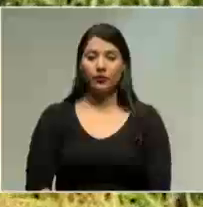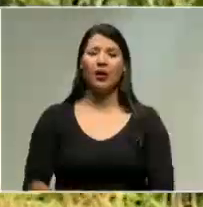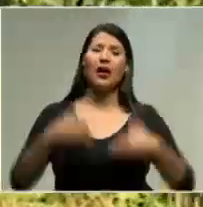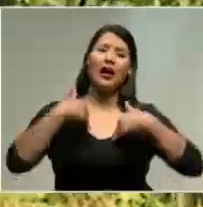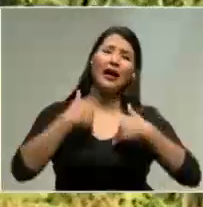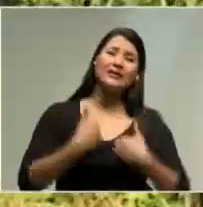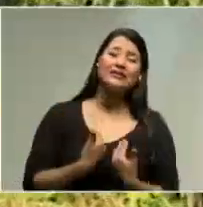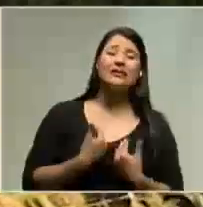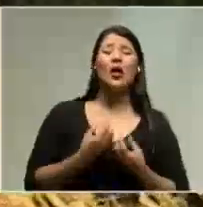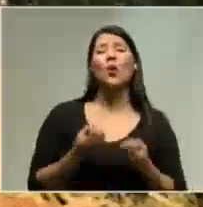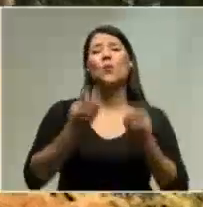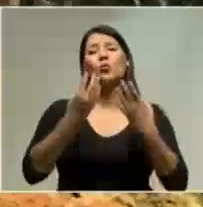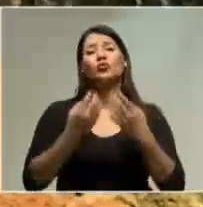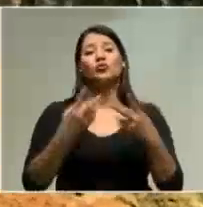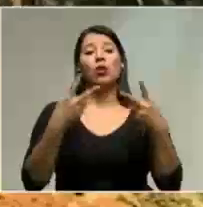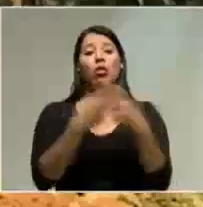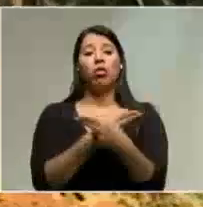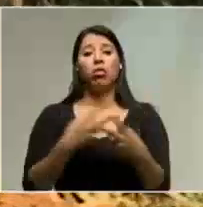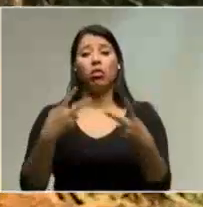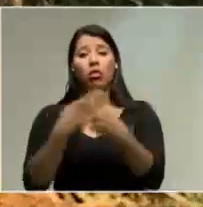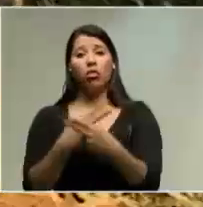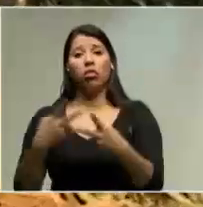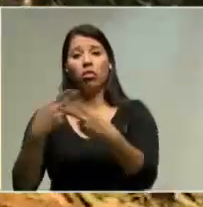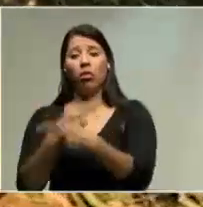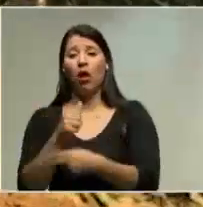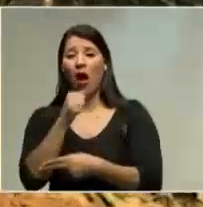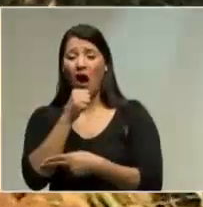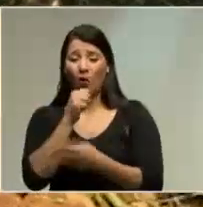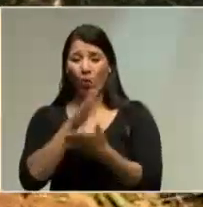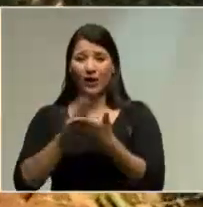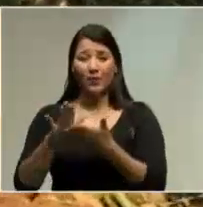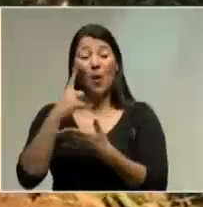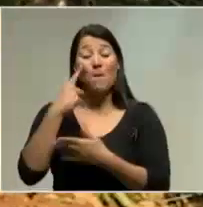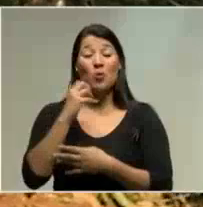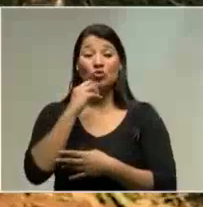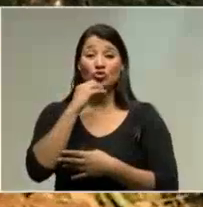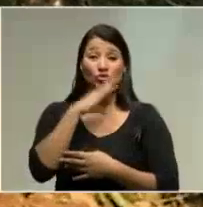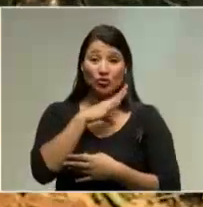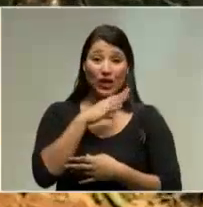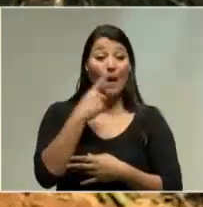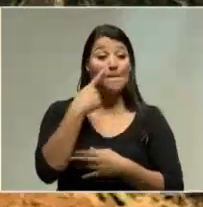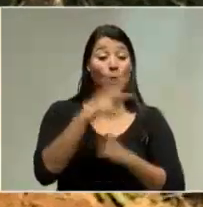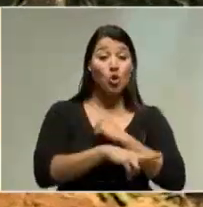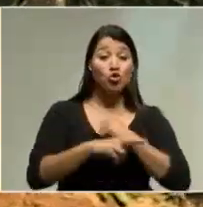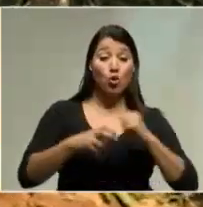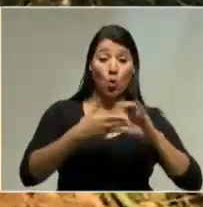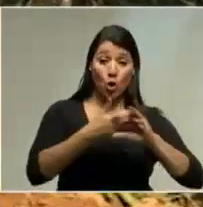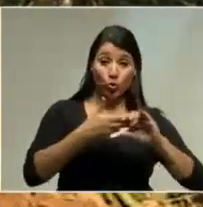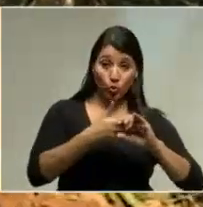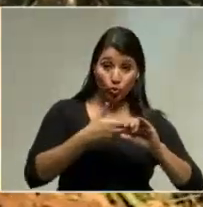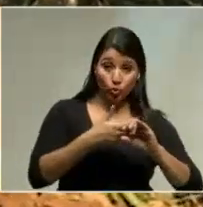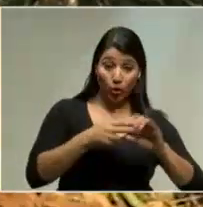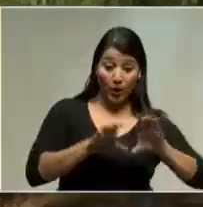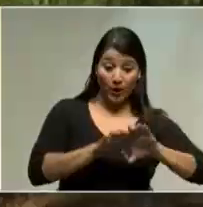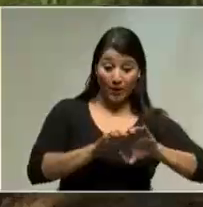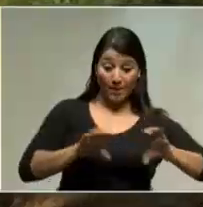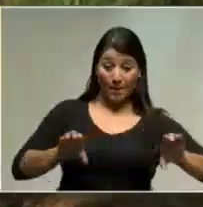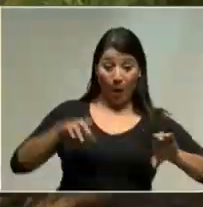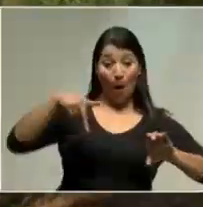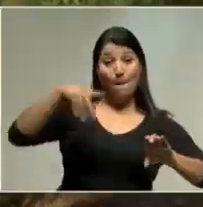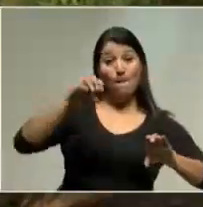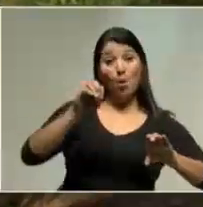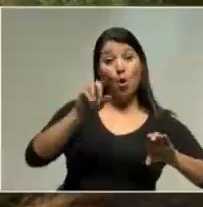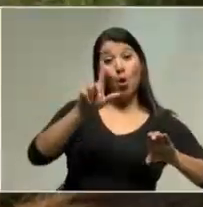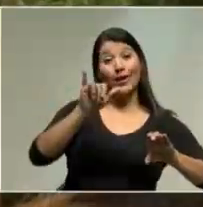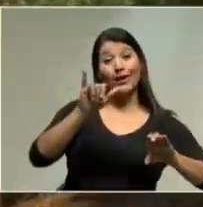Cansado de los constantes cortes en el suministro de agua potable debido a la contaminación que provoca el robo de combustible al poliducto, un